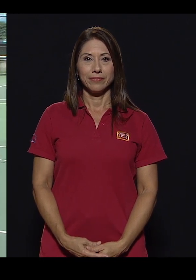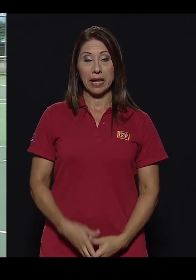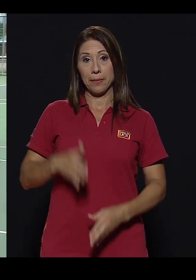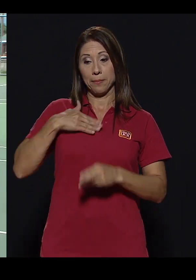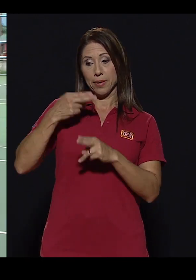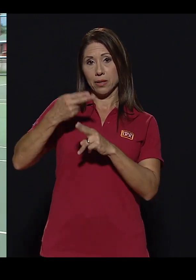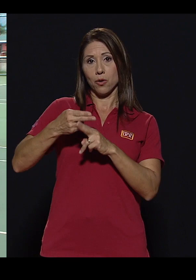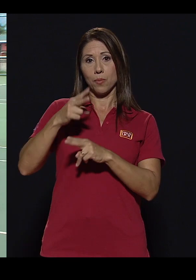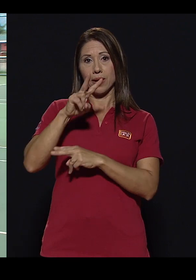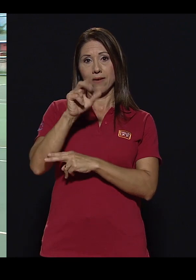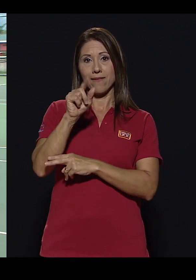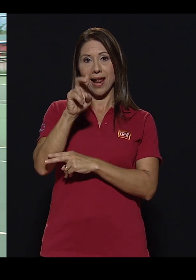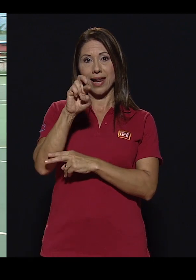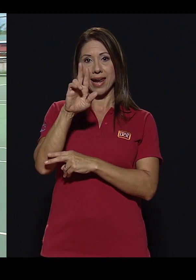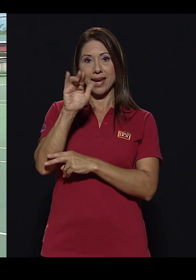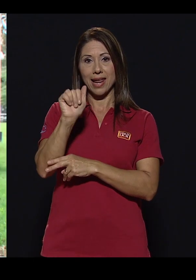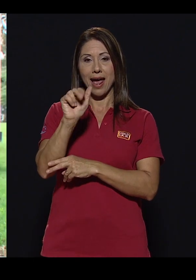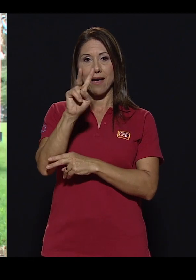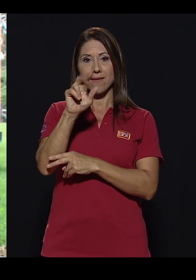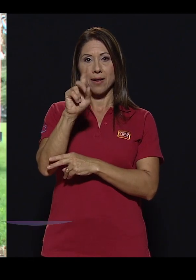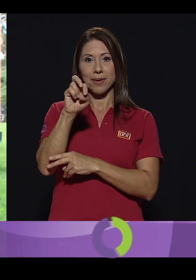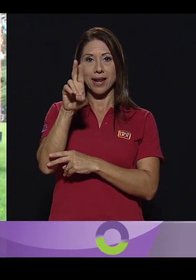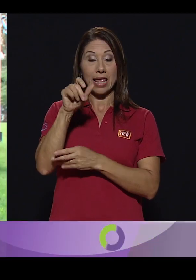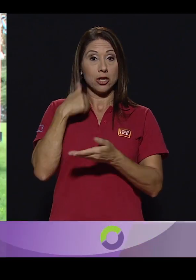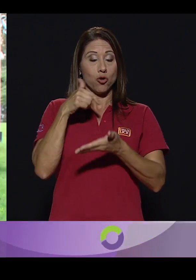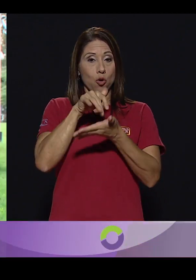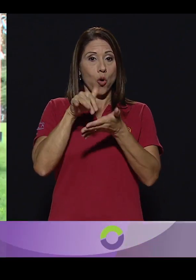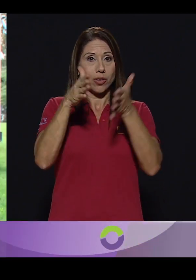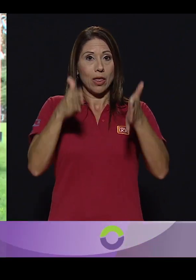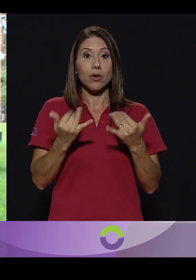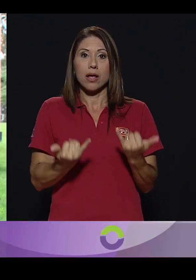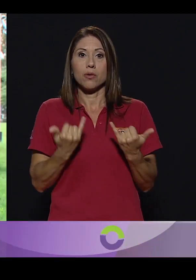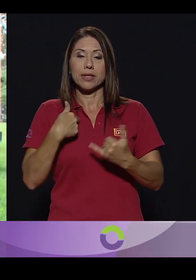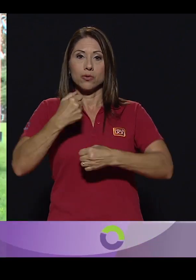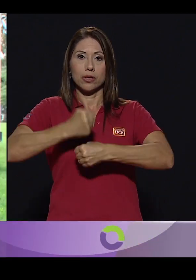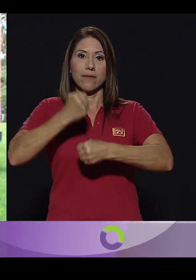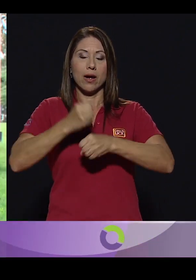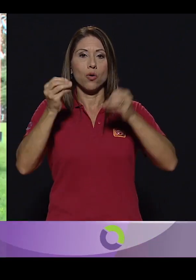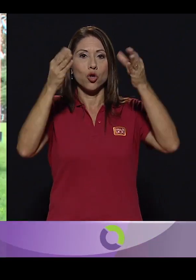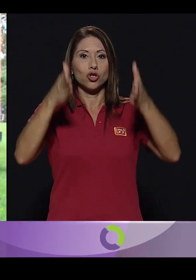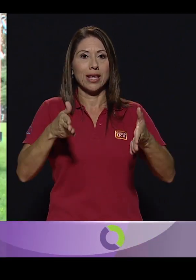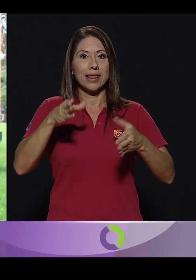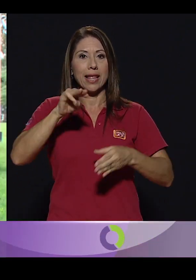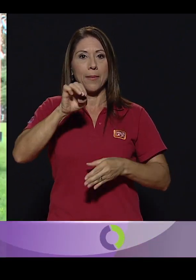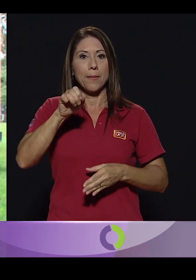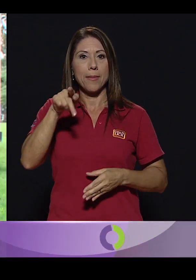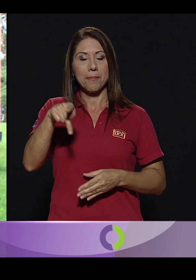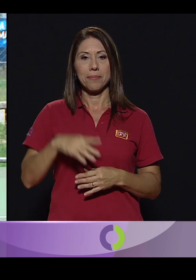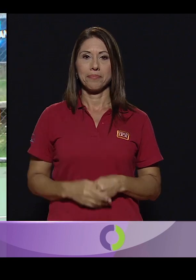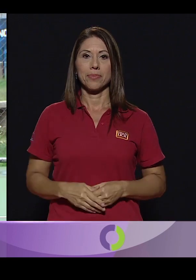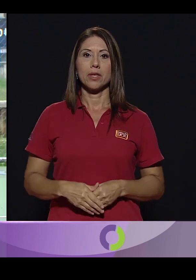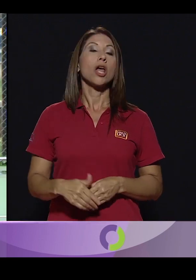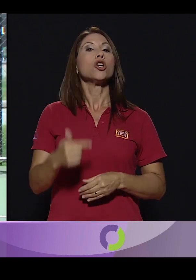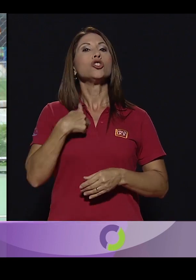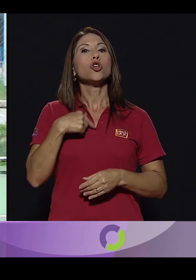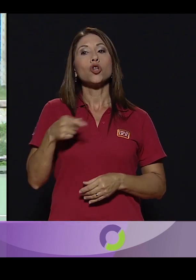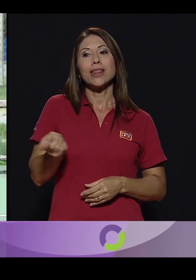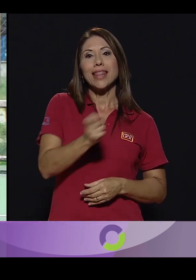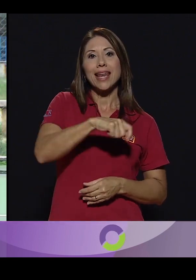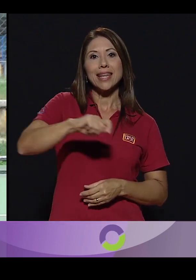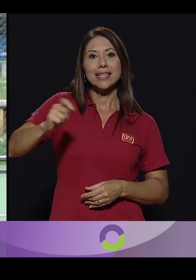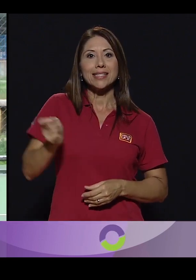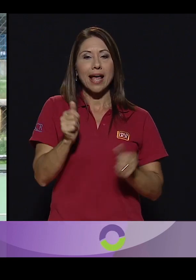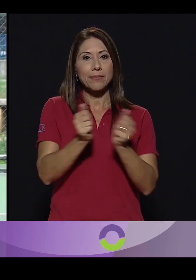un hombre es valeria valverde soy contador y trabajo actualmente como docente en el mes soy